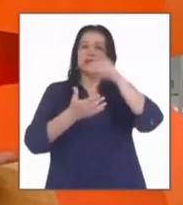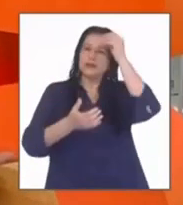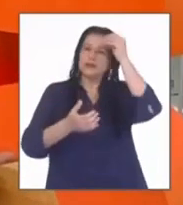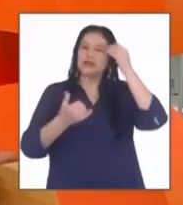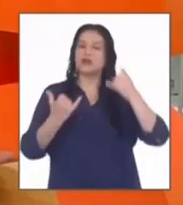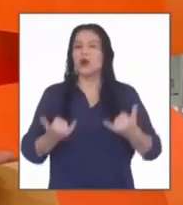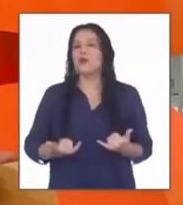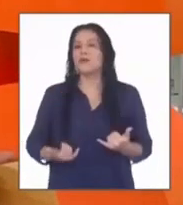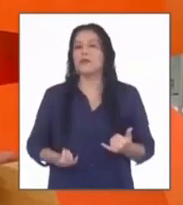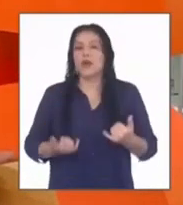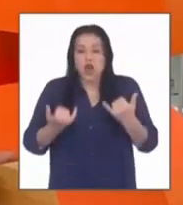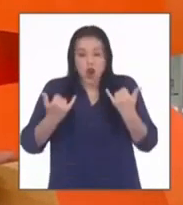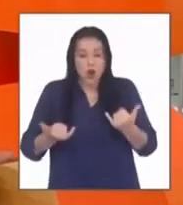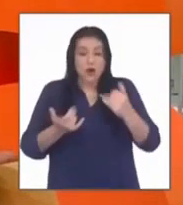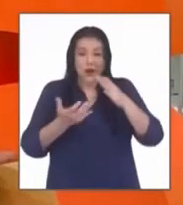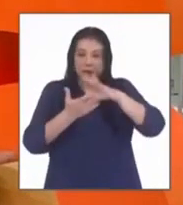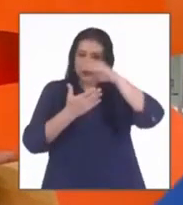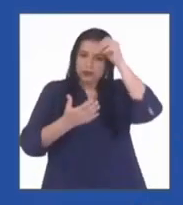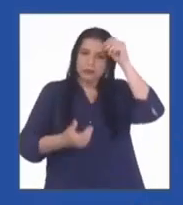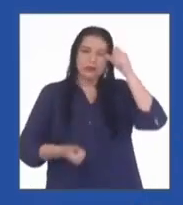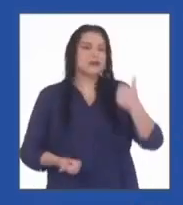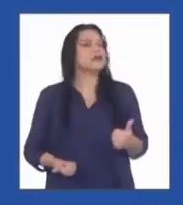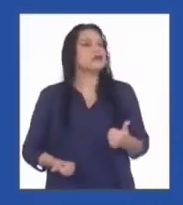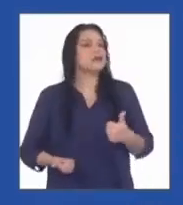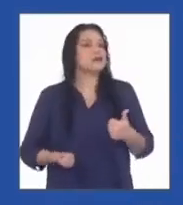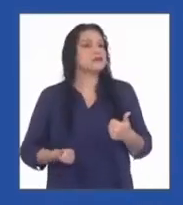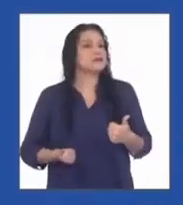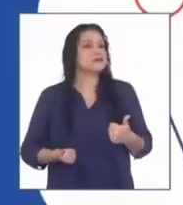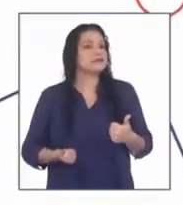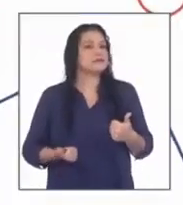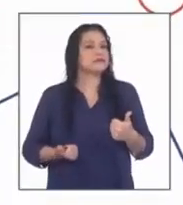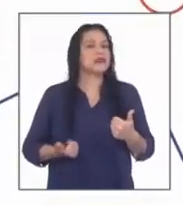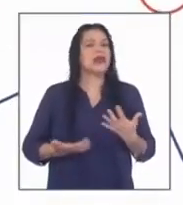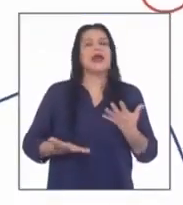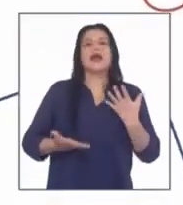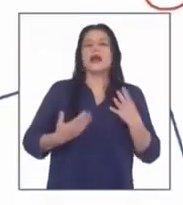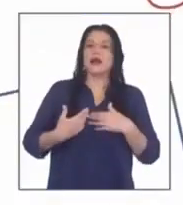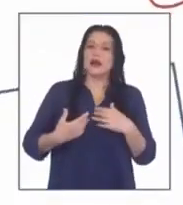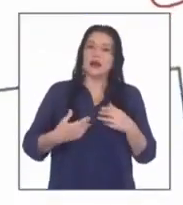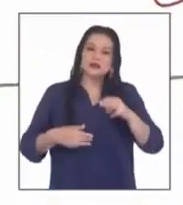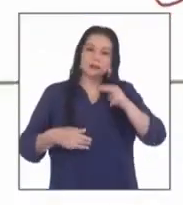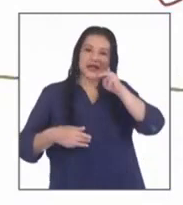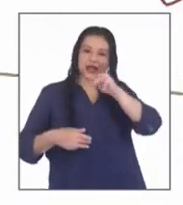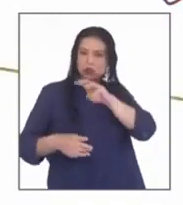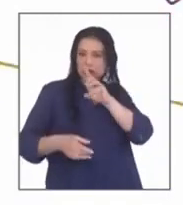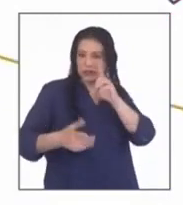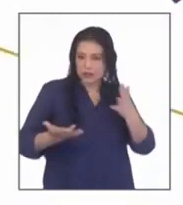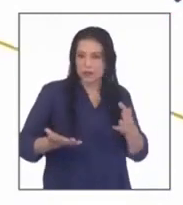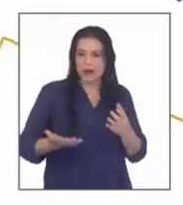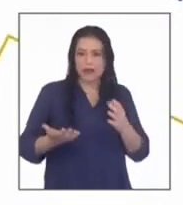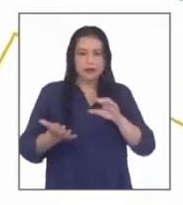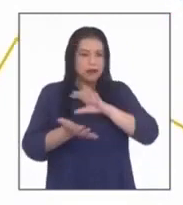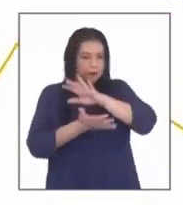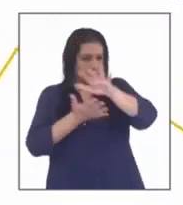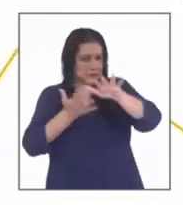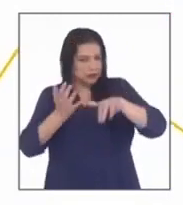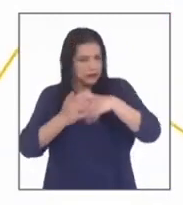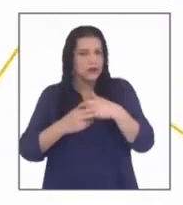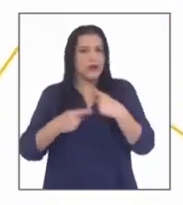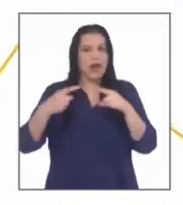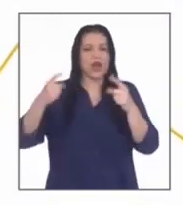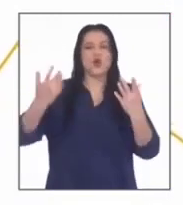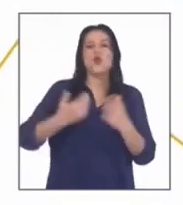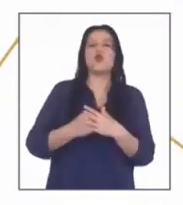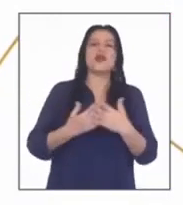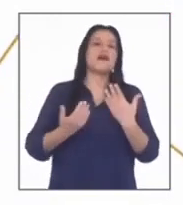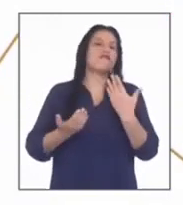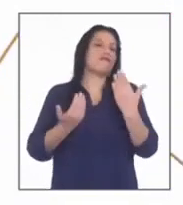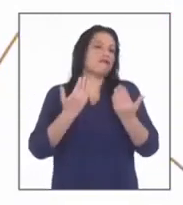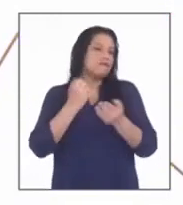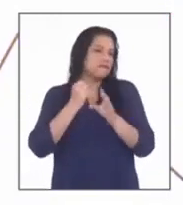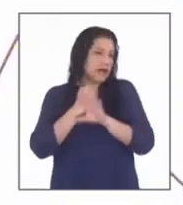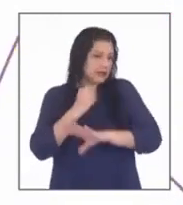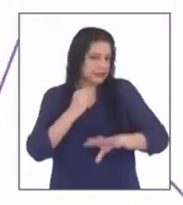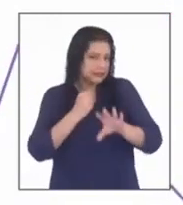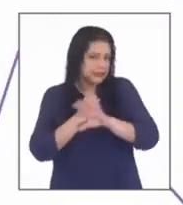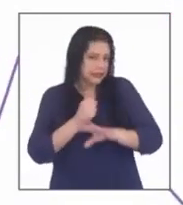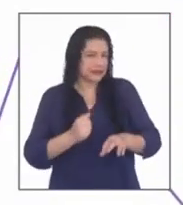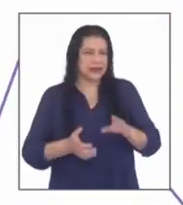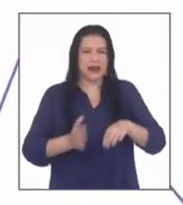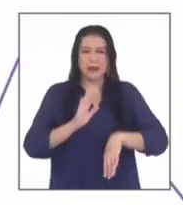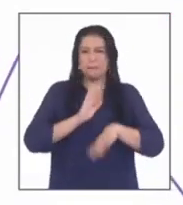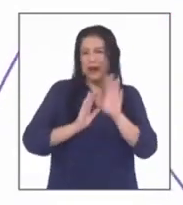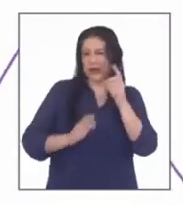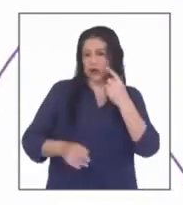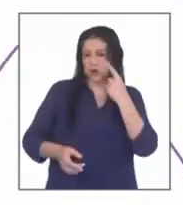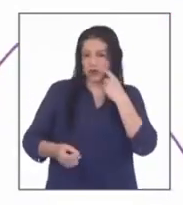hoy. Hemos aprendido que las magnitudes derivadas combinan magnitudes físicas fundamentales. Entre las